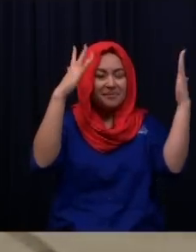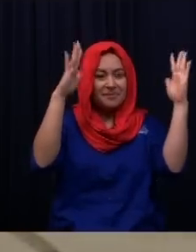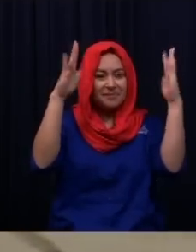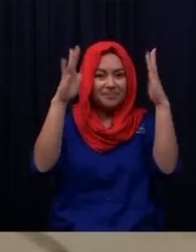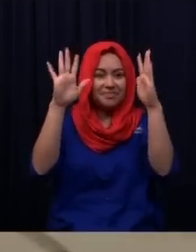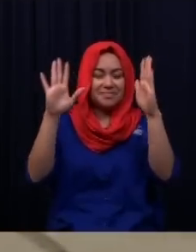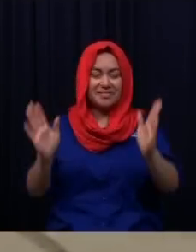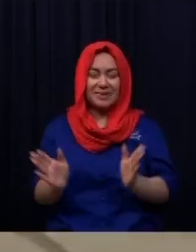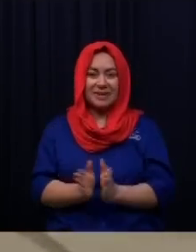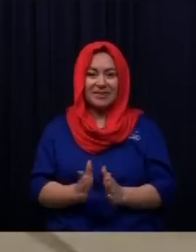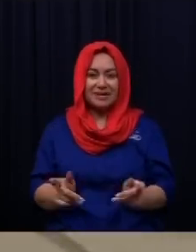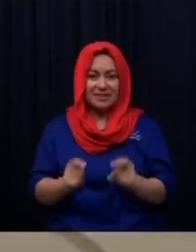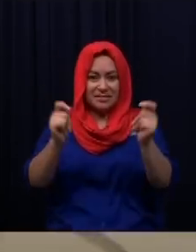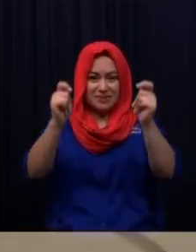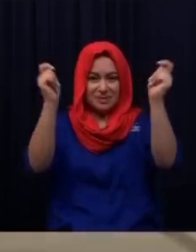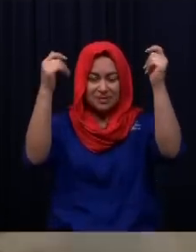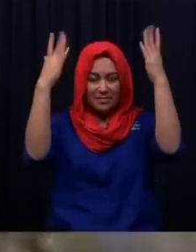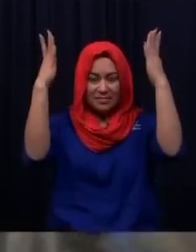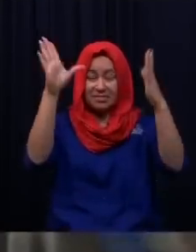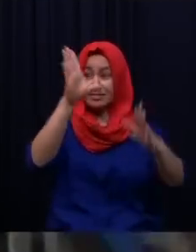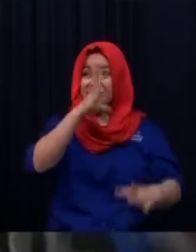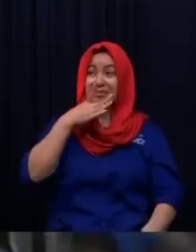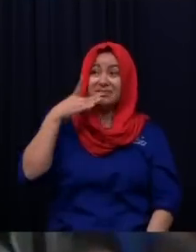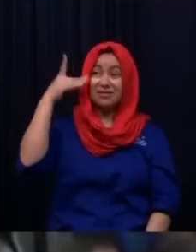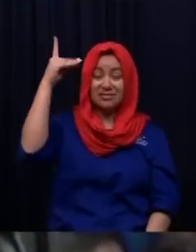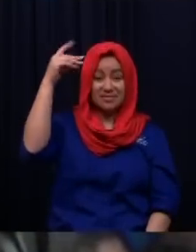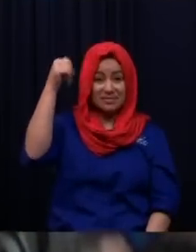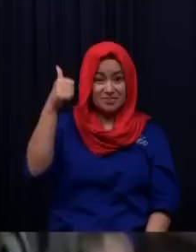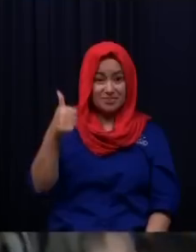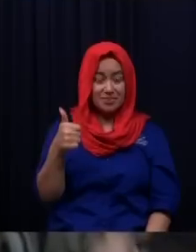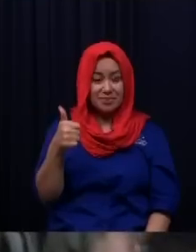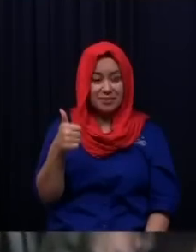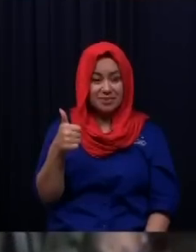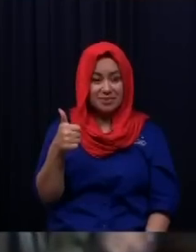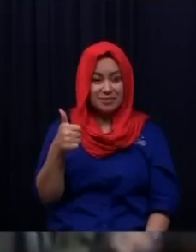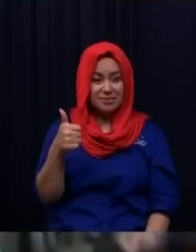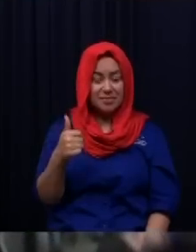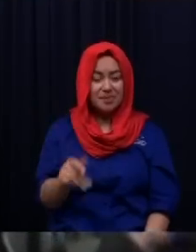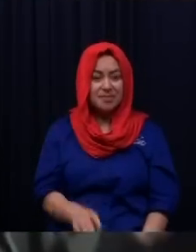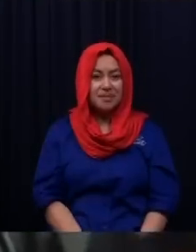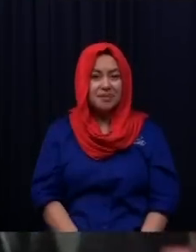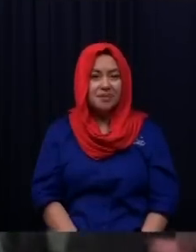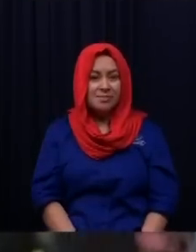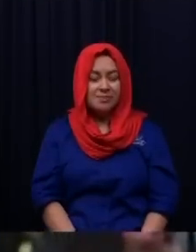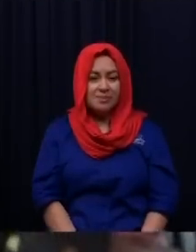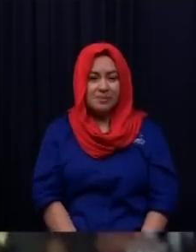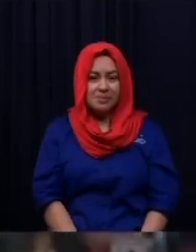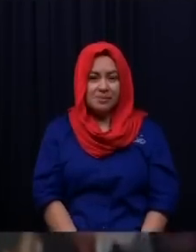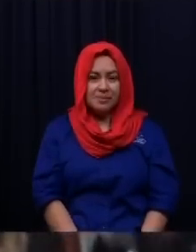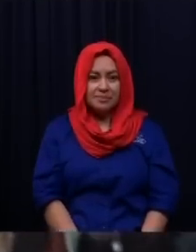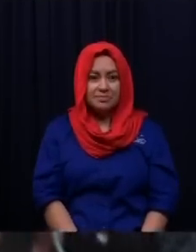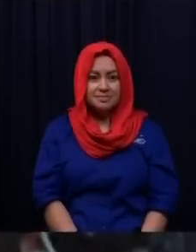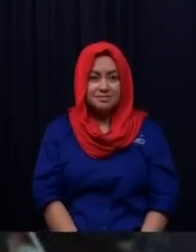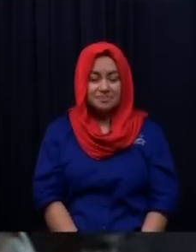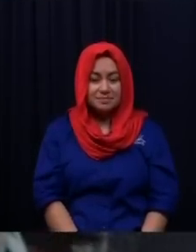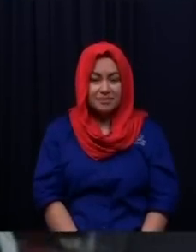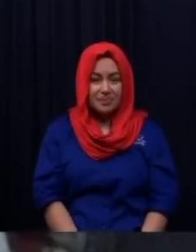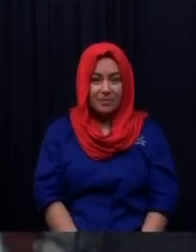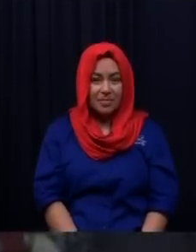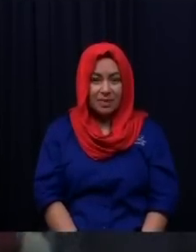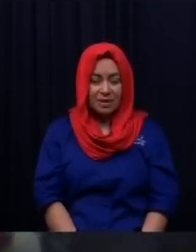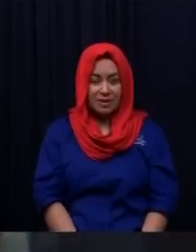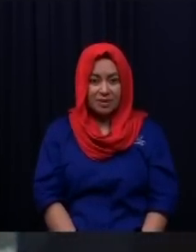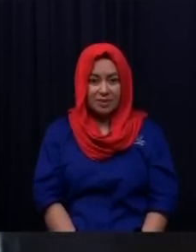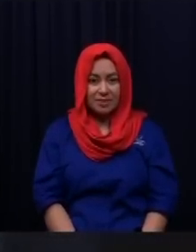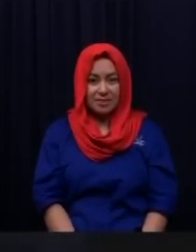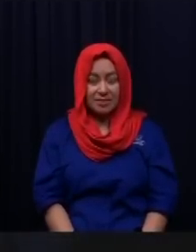Aleluya. Dios es bueno. Vamos a pedirle a los hermanos que están cumpliendo años que